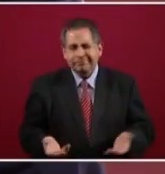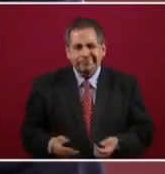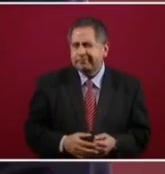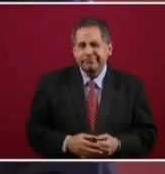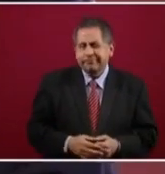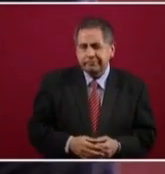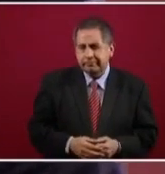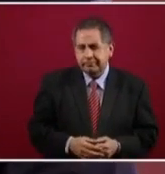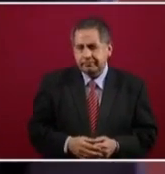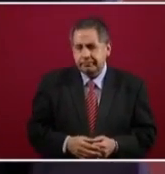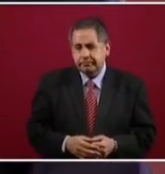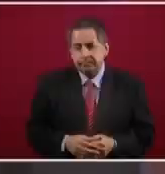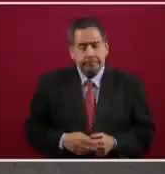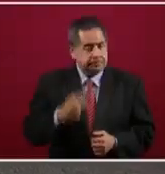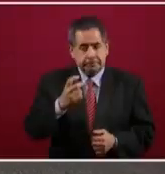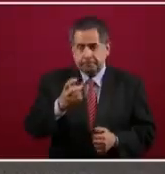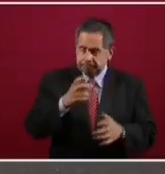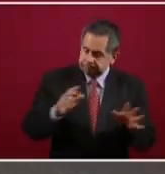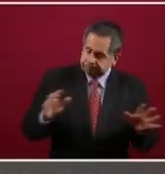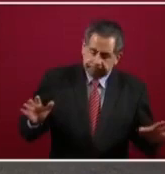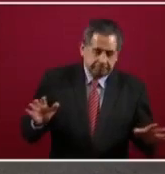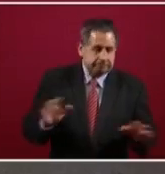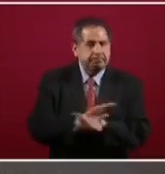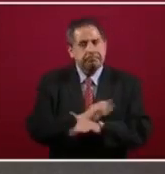Entonces, todo esto ha cambiado. Ahora